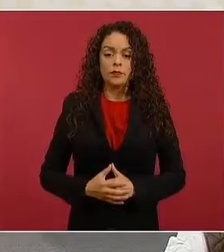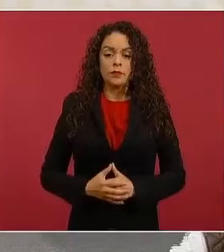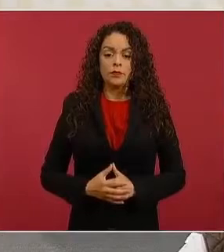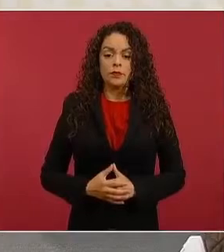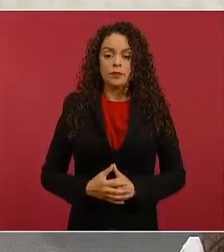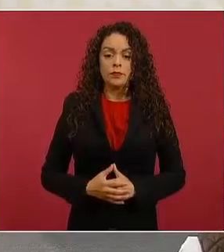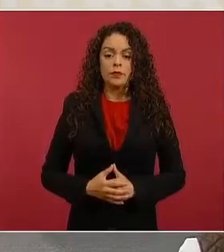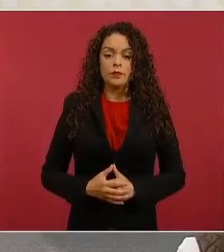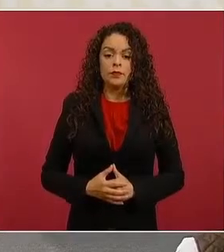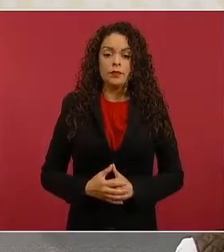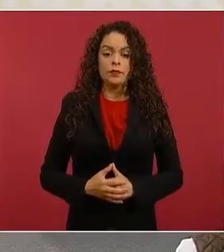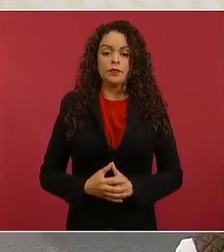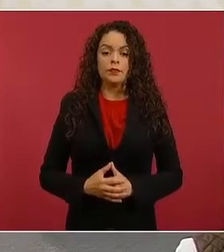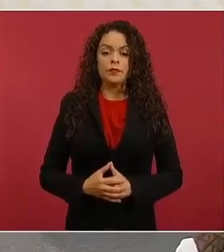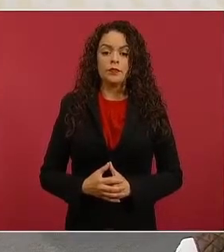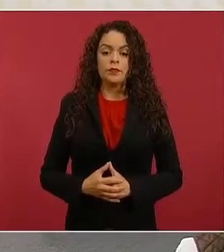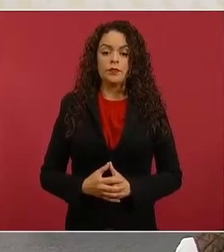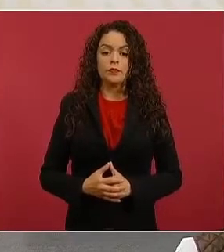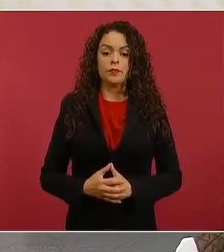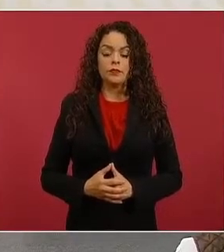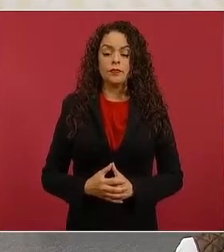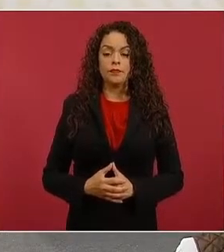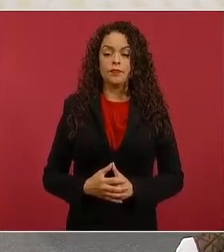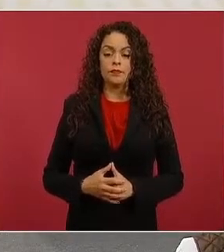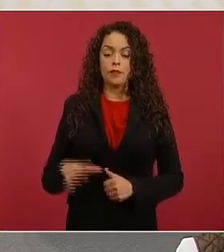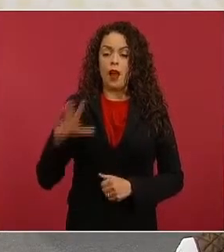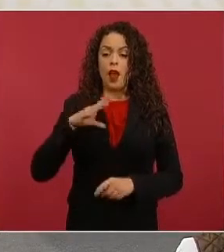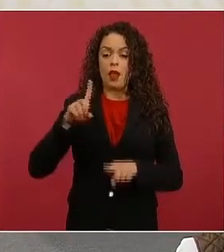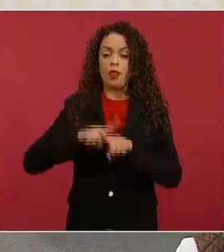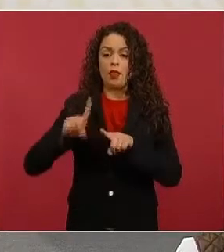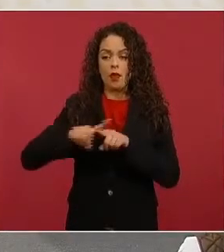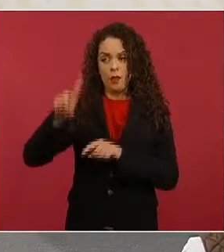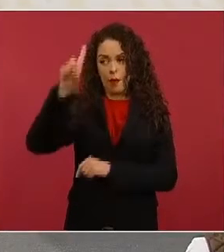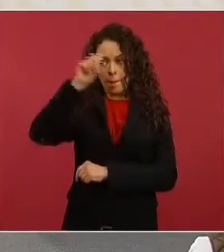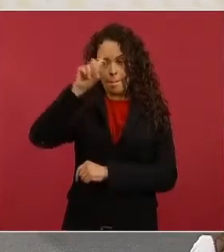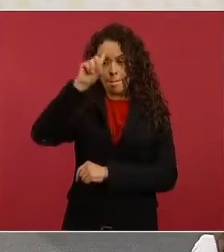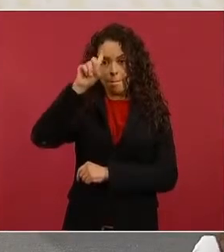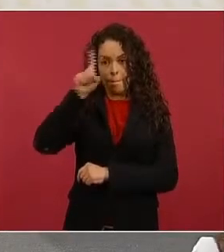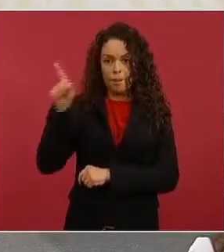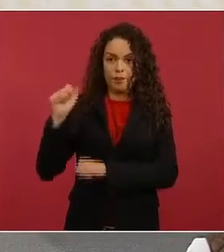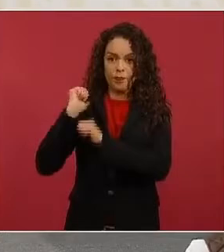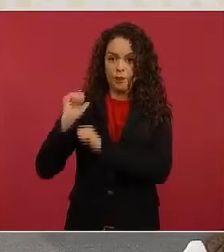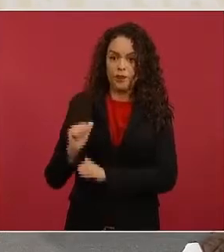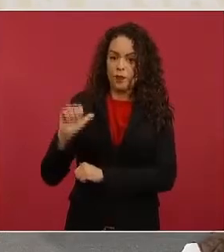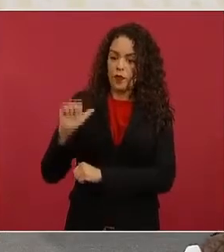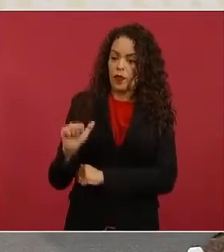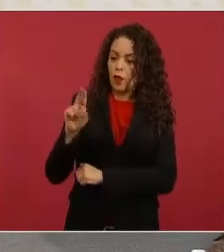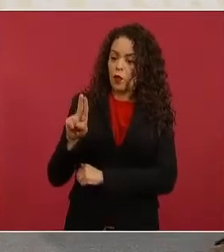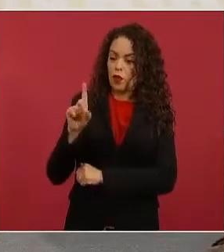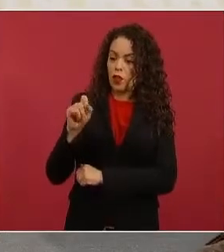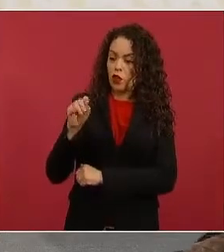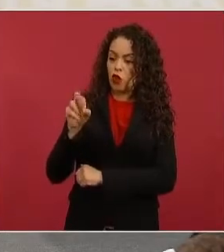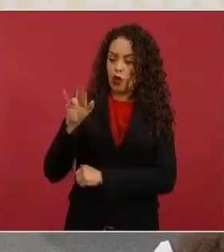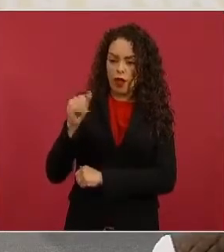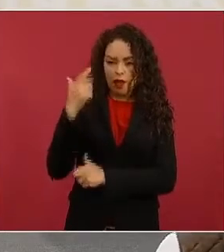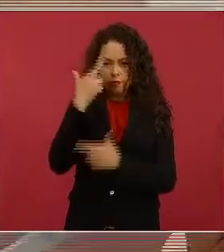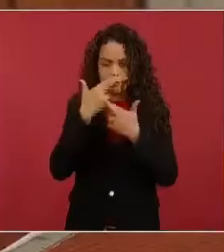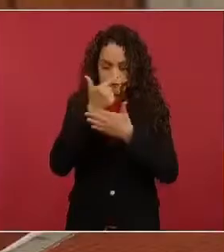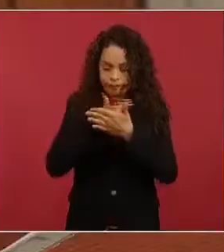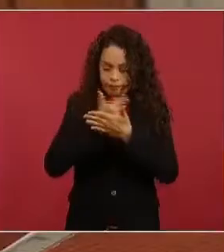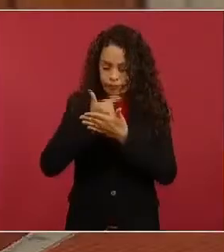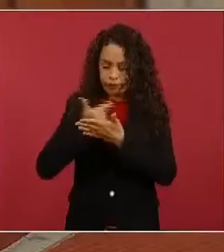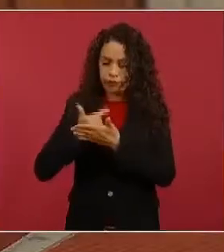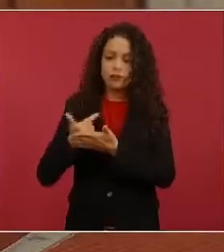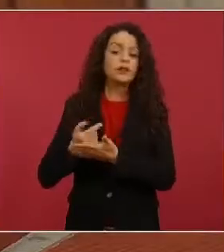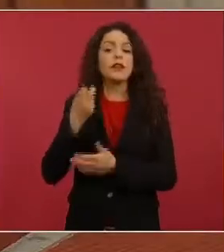así como de diversas observaciones de la Auditoría Superior de la Federación. No se trata de una